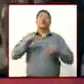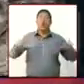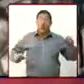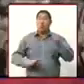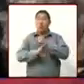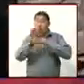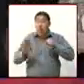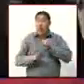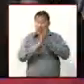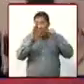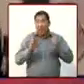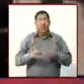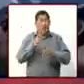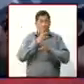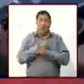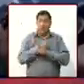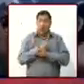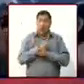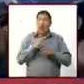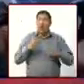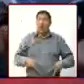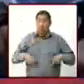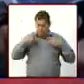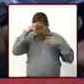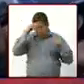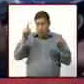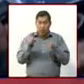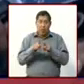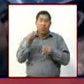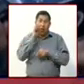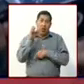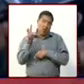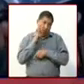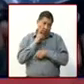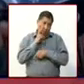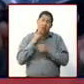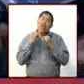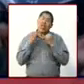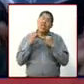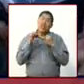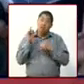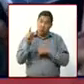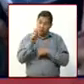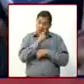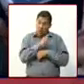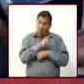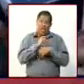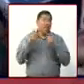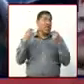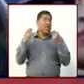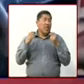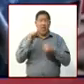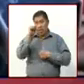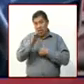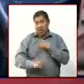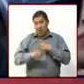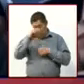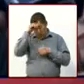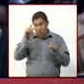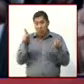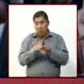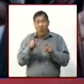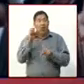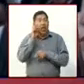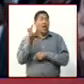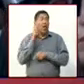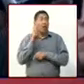proteger, vamos a resguardar la vida del hermano Evo Morales. La intención de ustedes de tratar de hacer daño al hermano Evo Morales